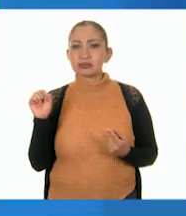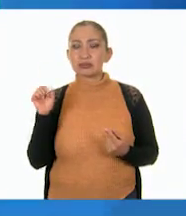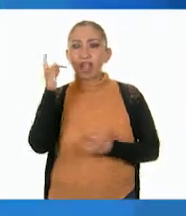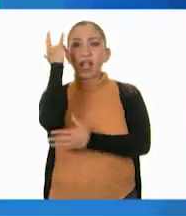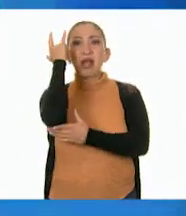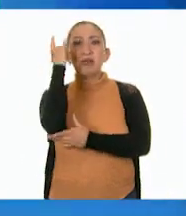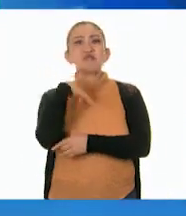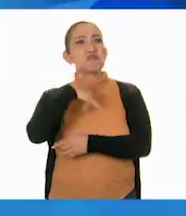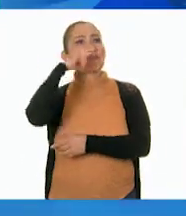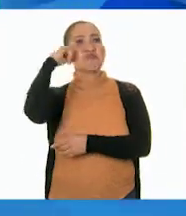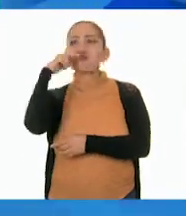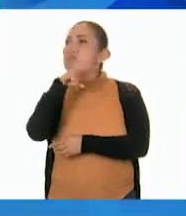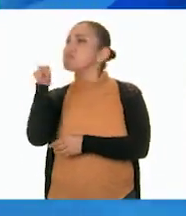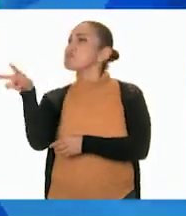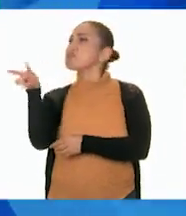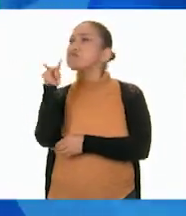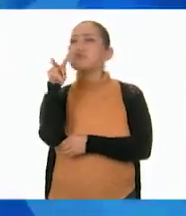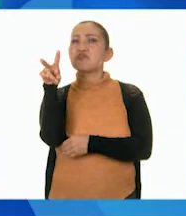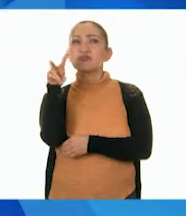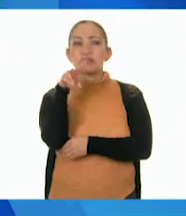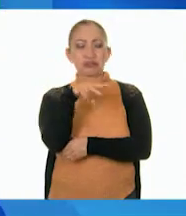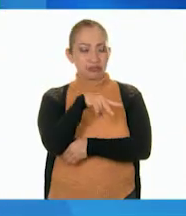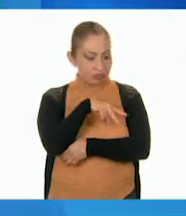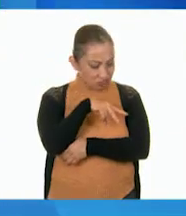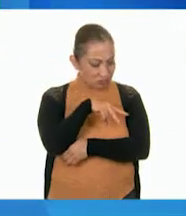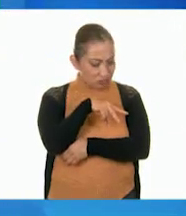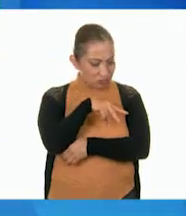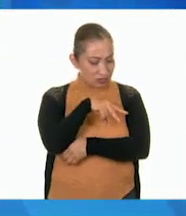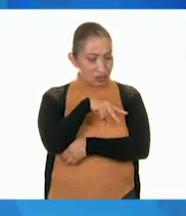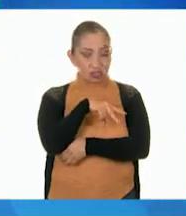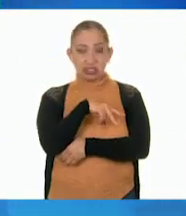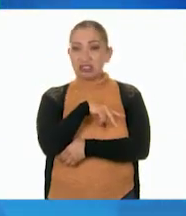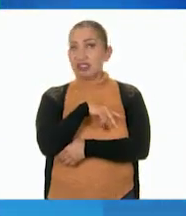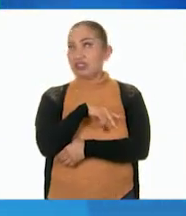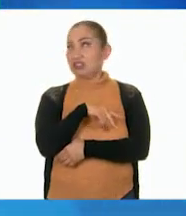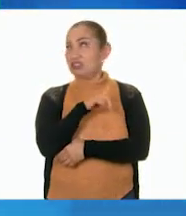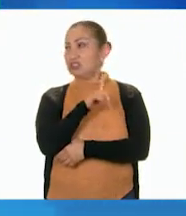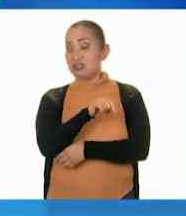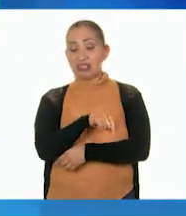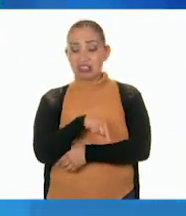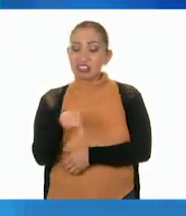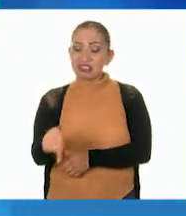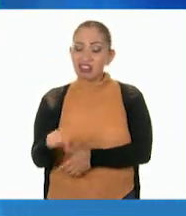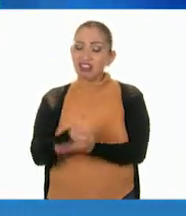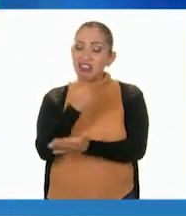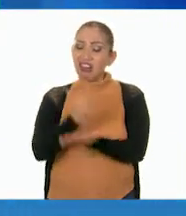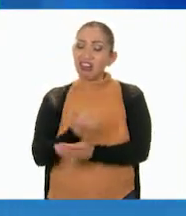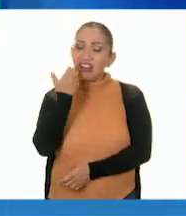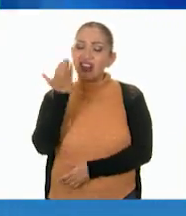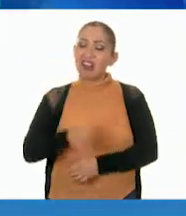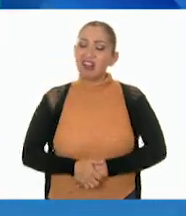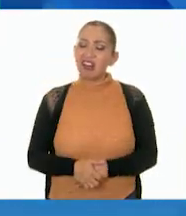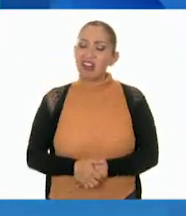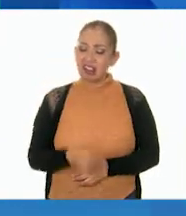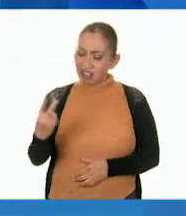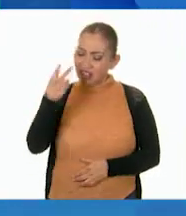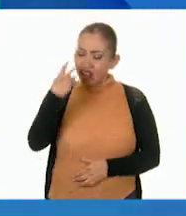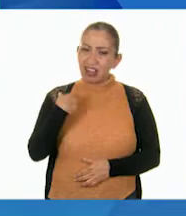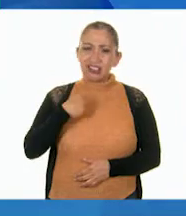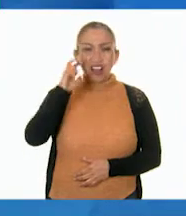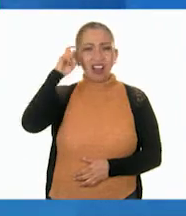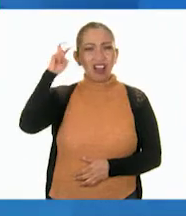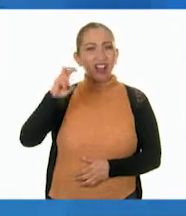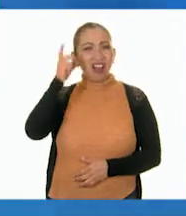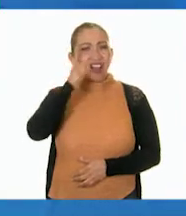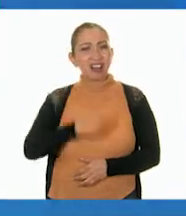Gigante no vio a nadie cuando lo vio con desprecio y le dijo, ¡hey, tú enano, ¿qué quieres? ¿No ves que estoy en medio de